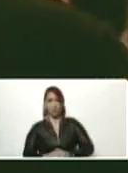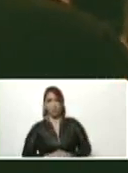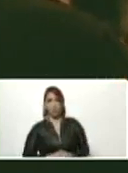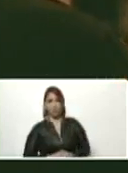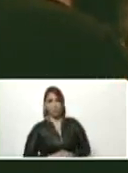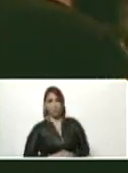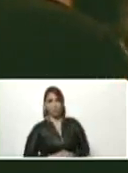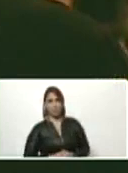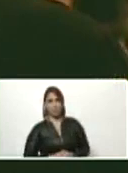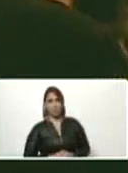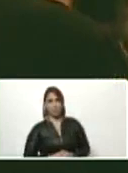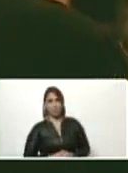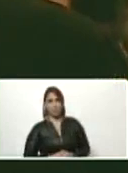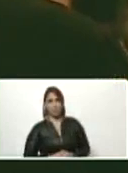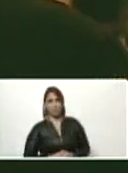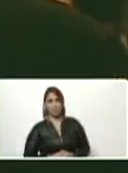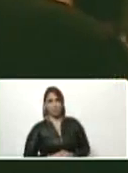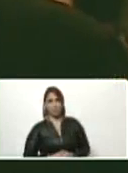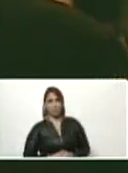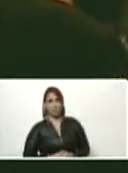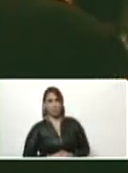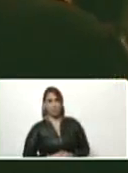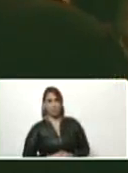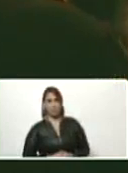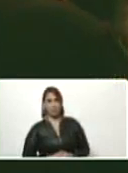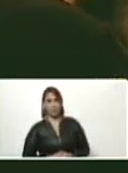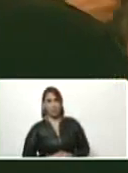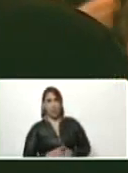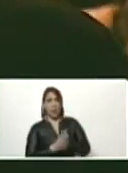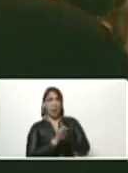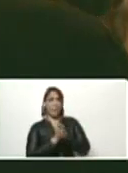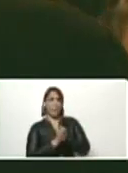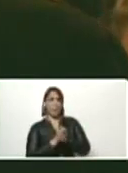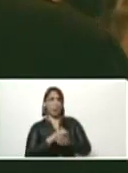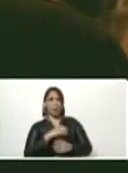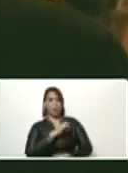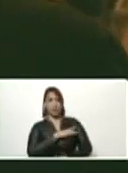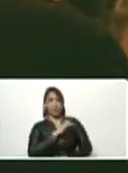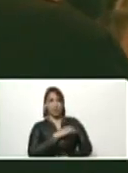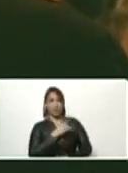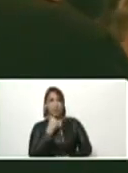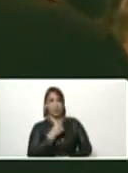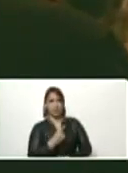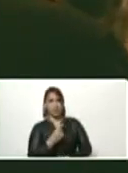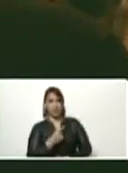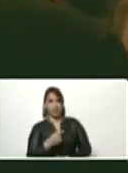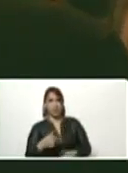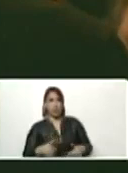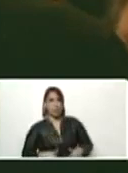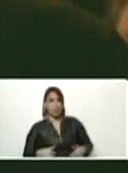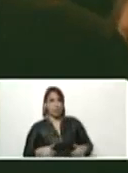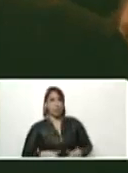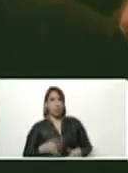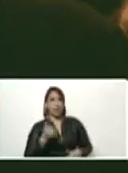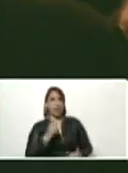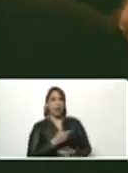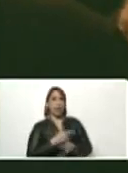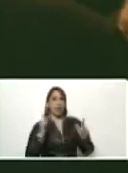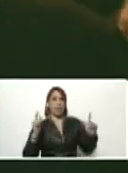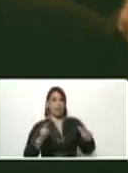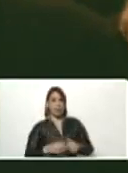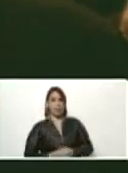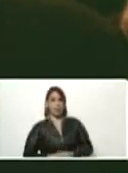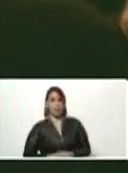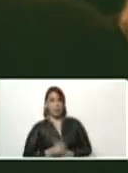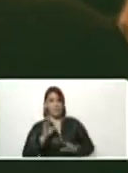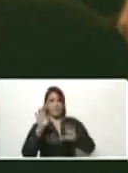que al compañero de Chile, le dice él que su empeño está en la liberación de